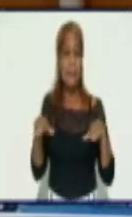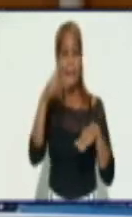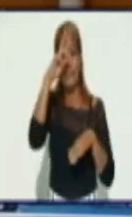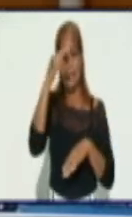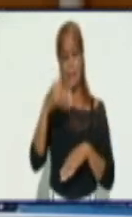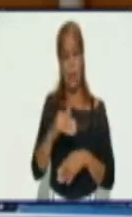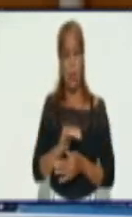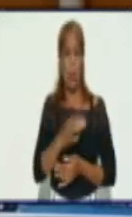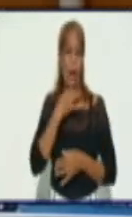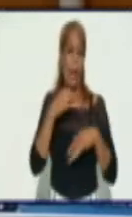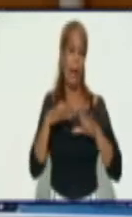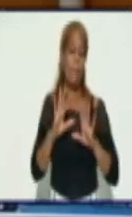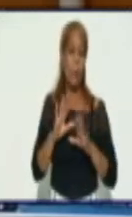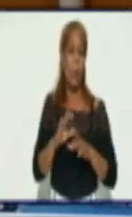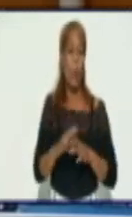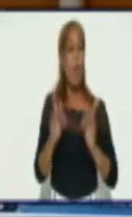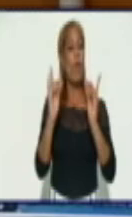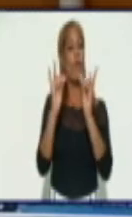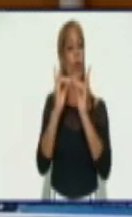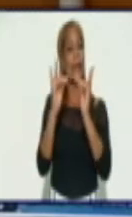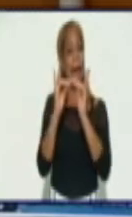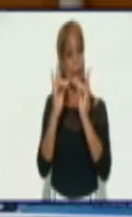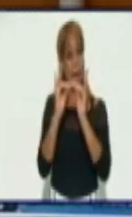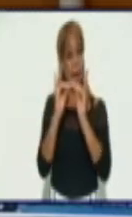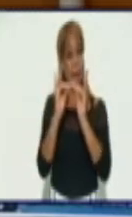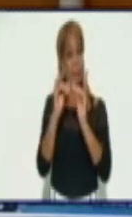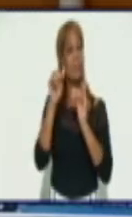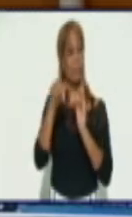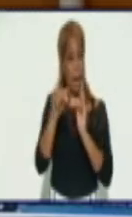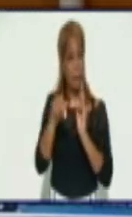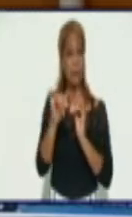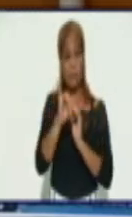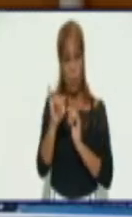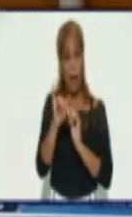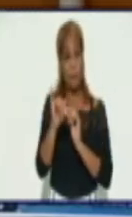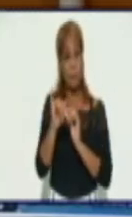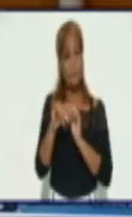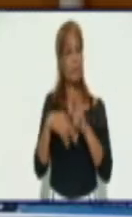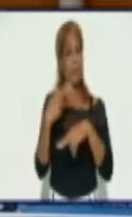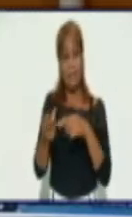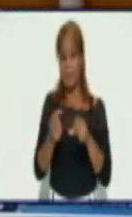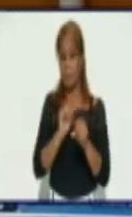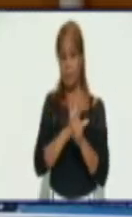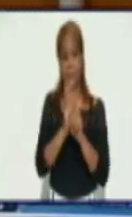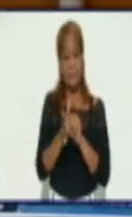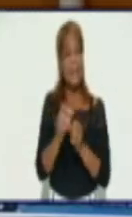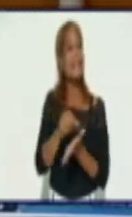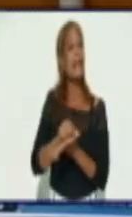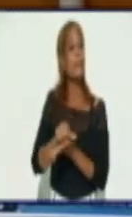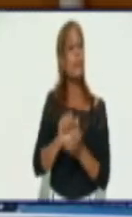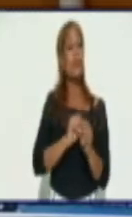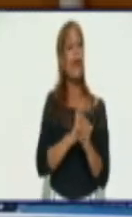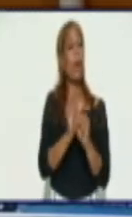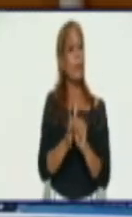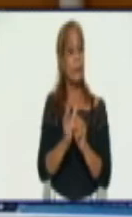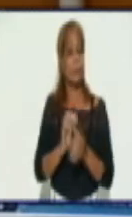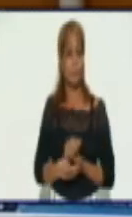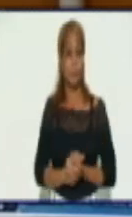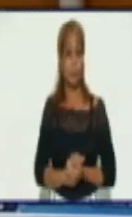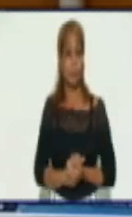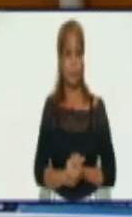funeraria aplica normas de kobe y esa actividad con penosamente las personas que perdemos no